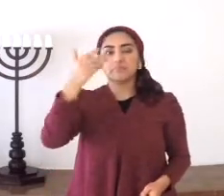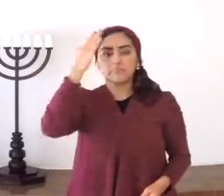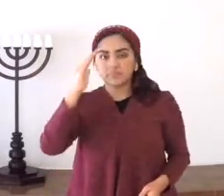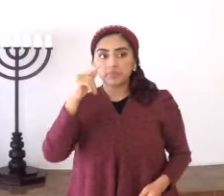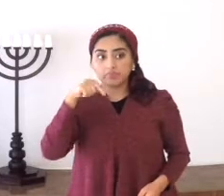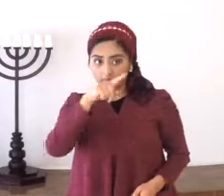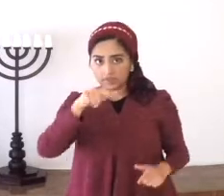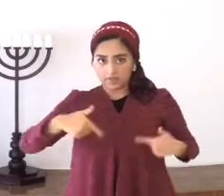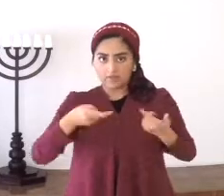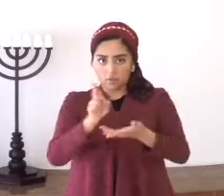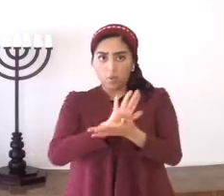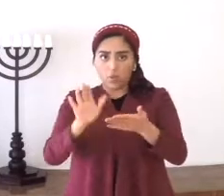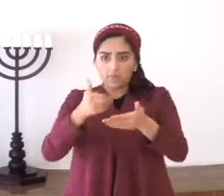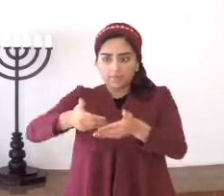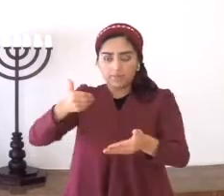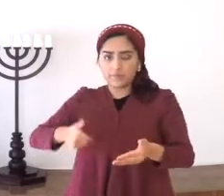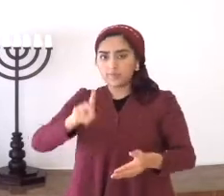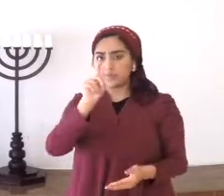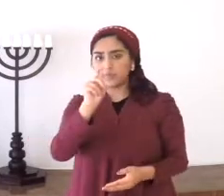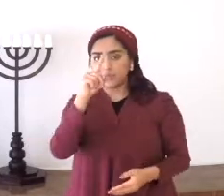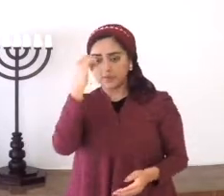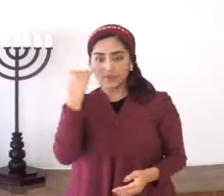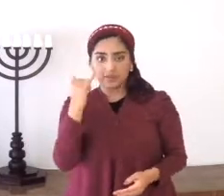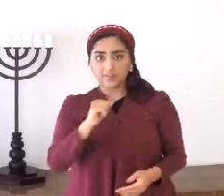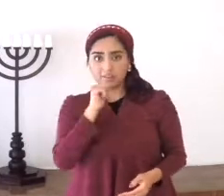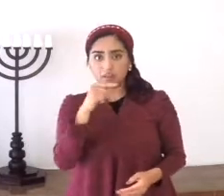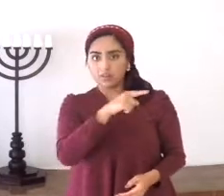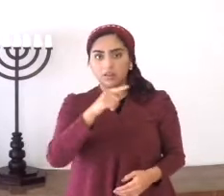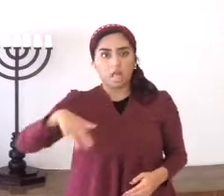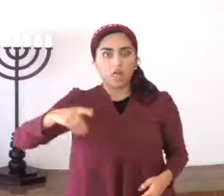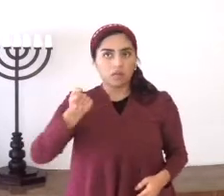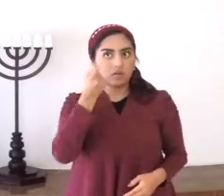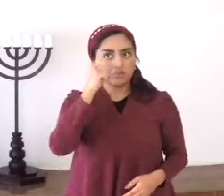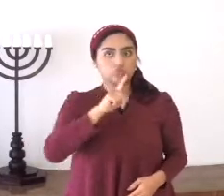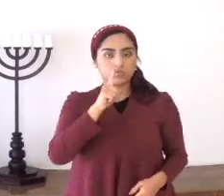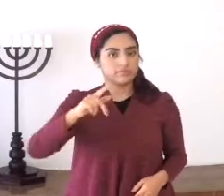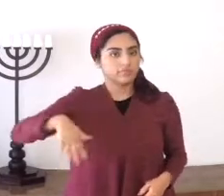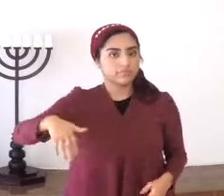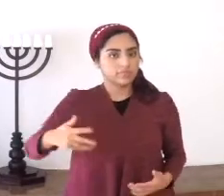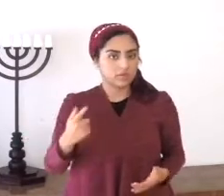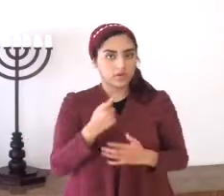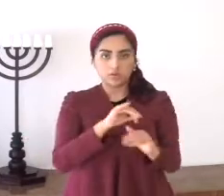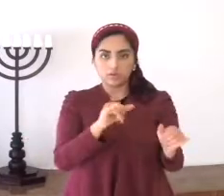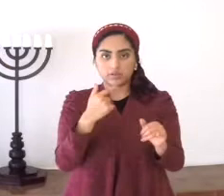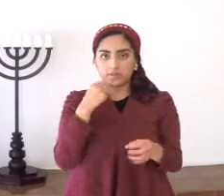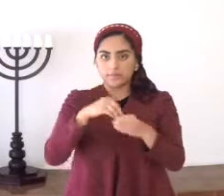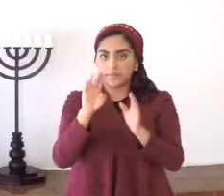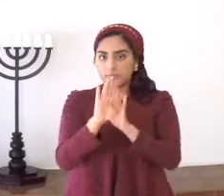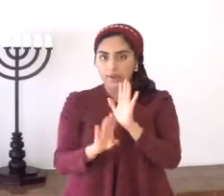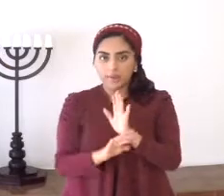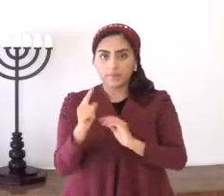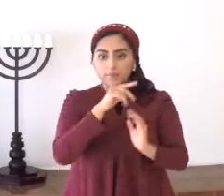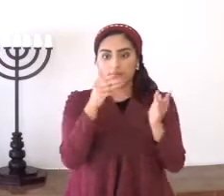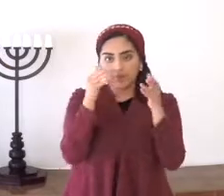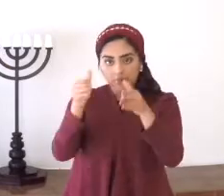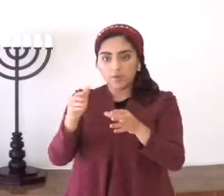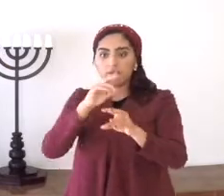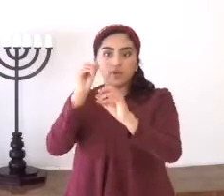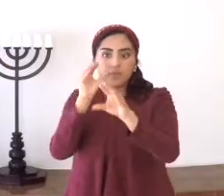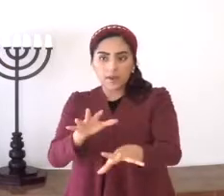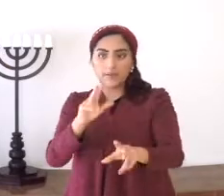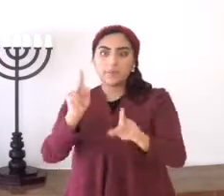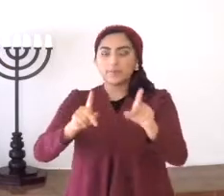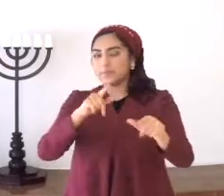varón que dice, Yahshua no es Elohim, dio un testimonio intachable, porque si no, no le ha amanecido, como dice la